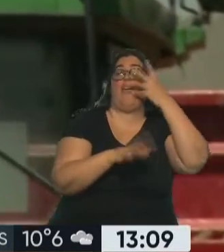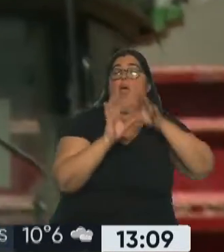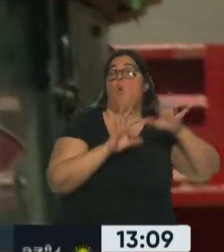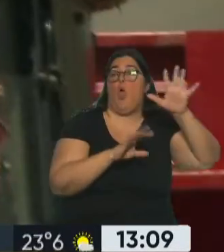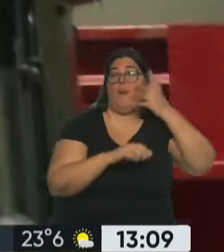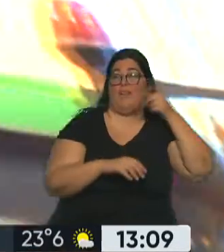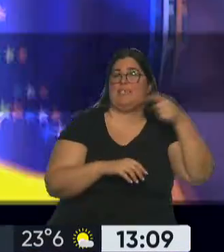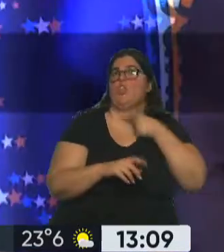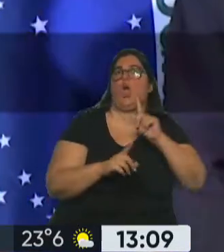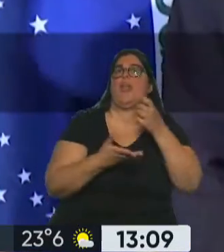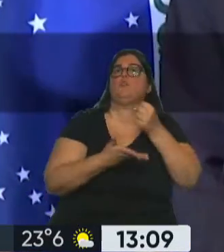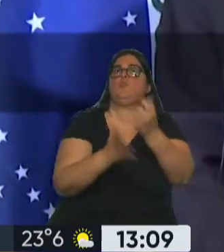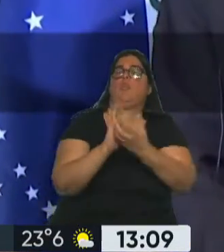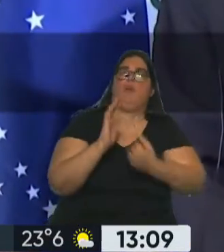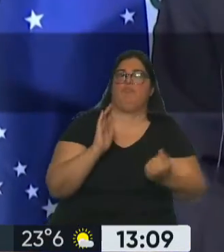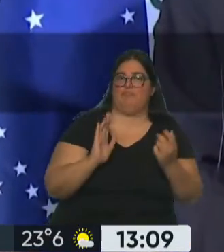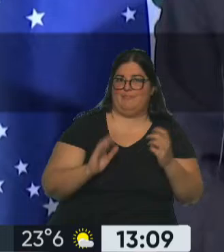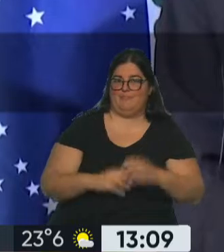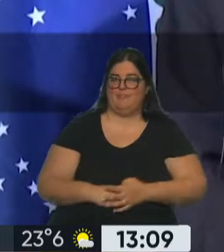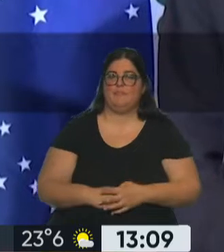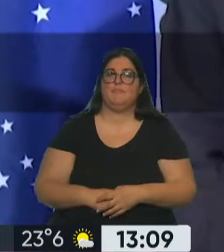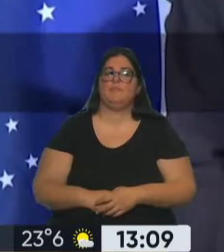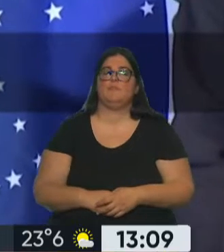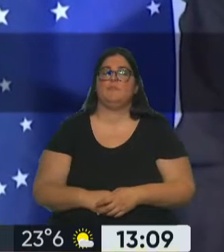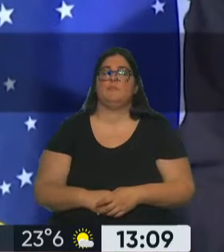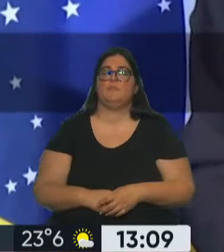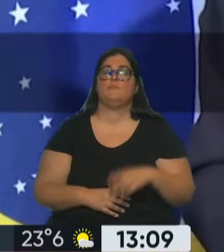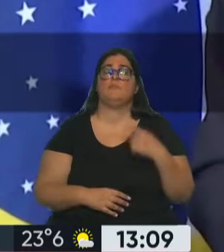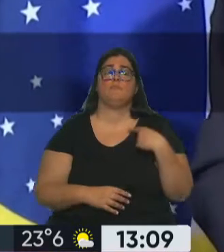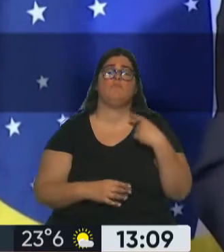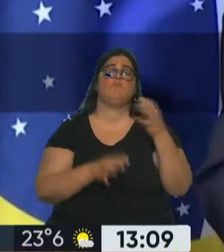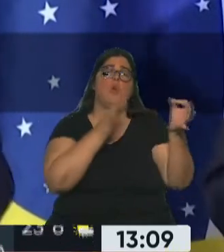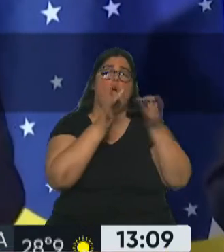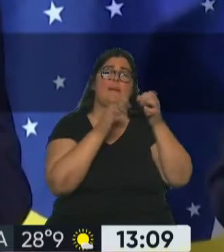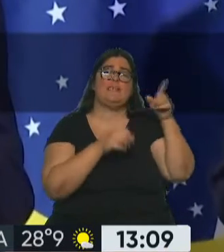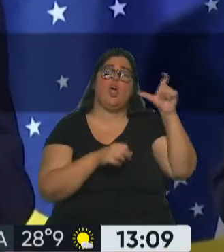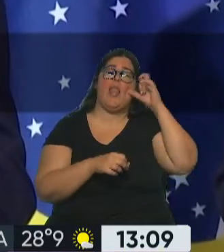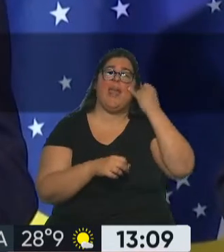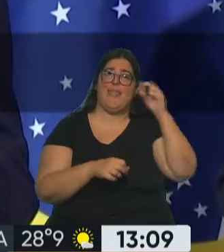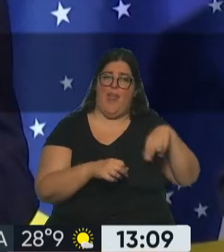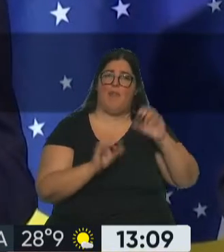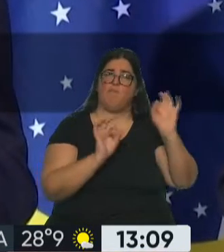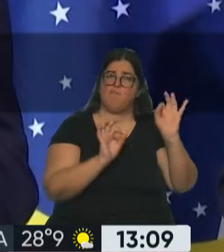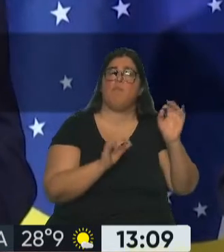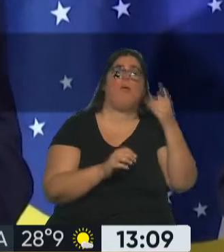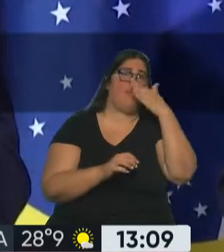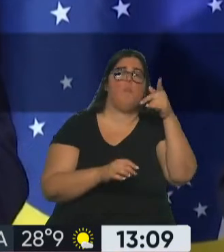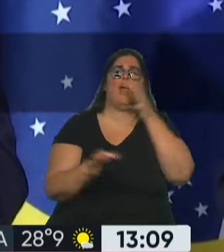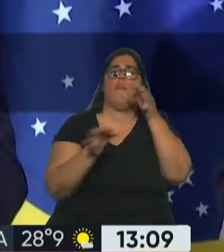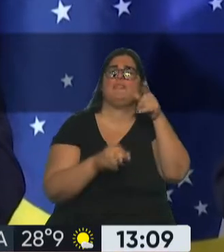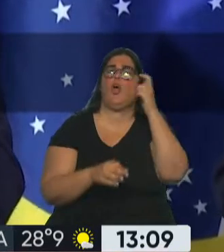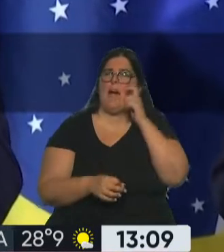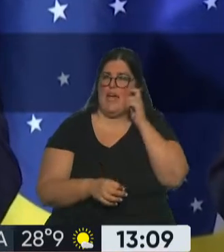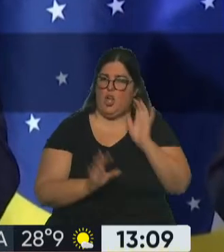subsidios. Depois de eu conversar com a Von der Leyen, eu conversei com o Macron. E eu quero